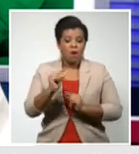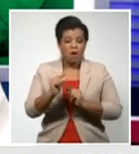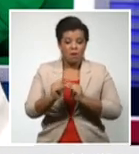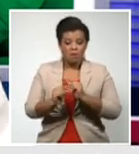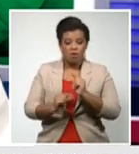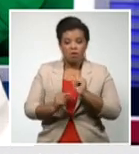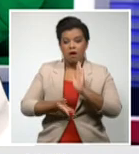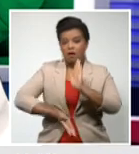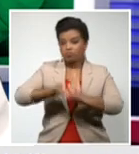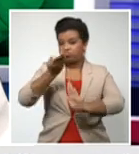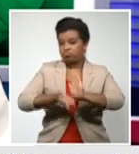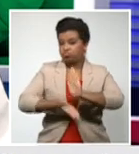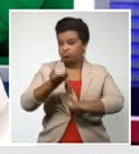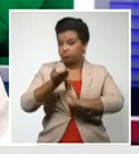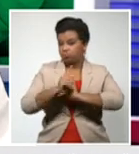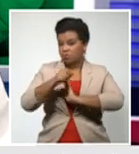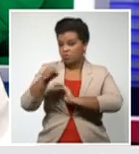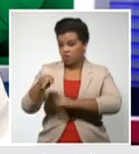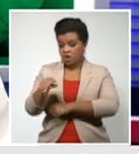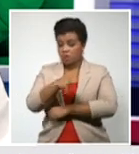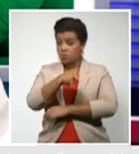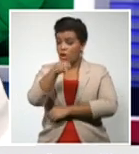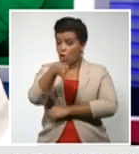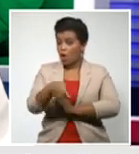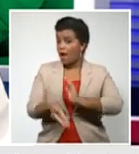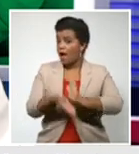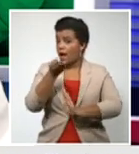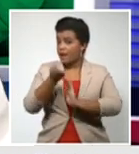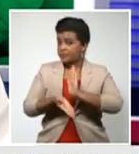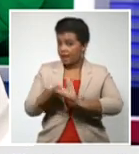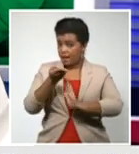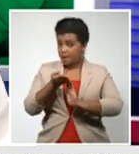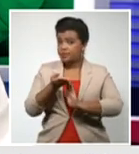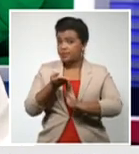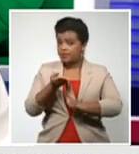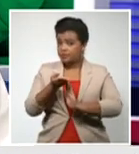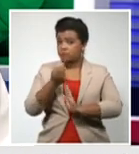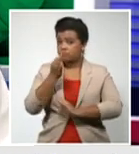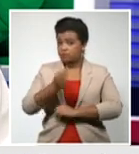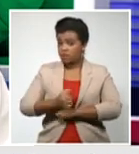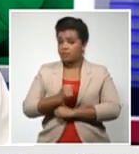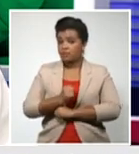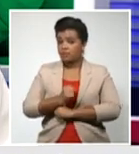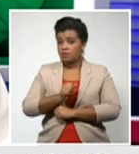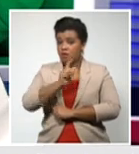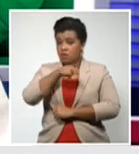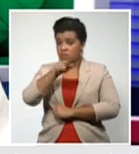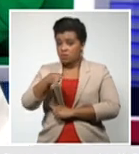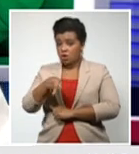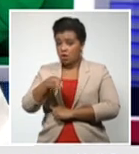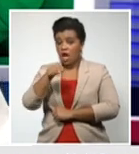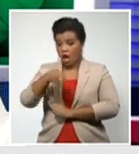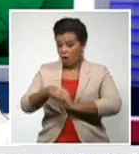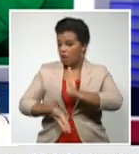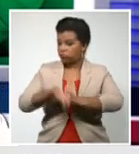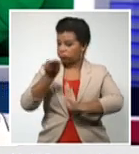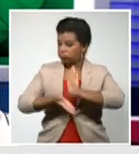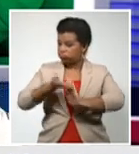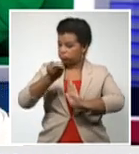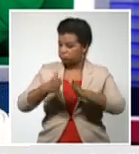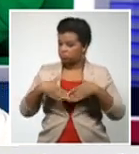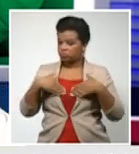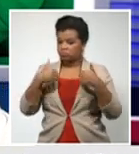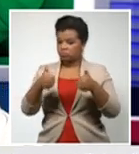altas, incluyendo el día de hoy, que son más las personas que se recuperan que las personas que